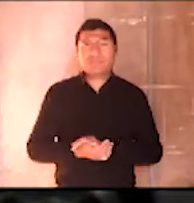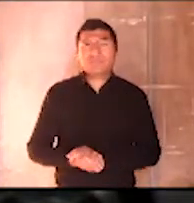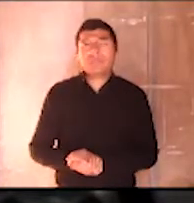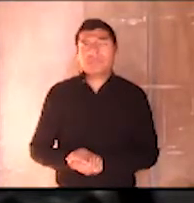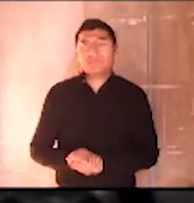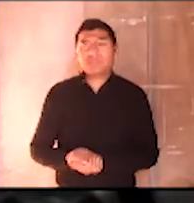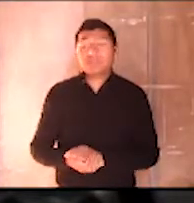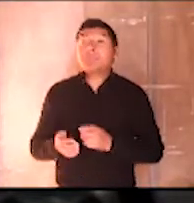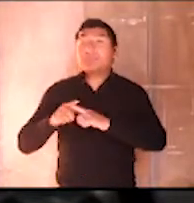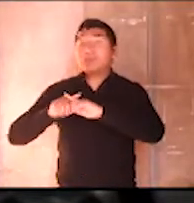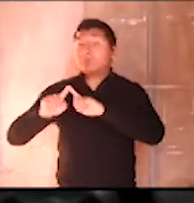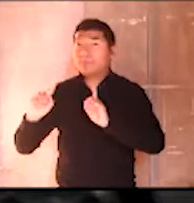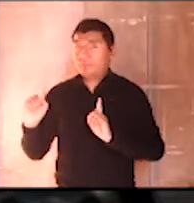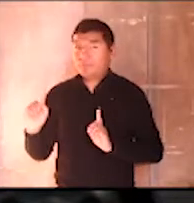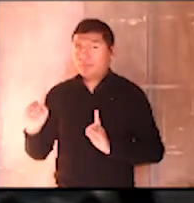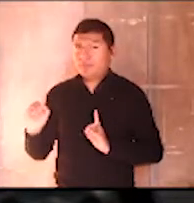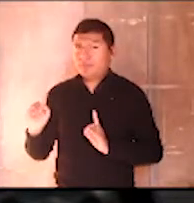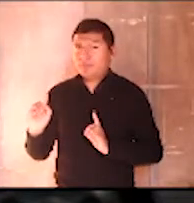Sin embargo,